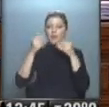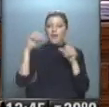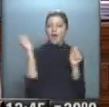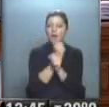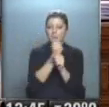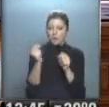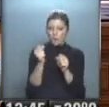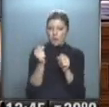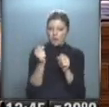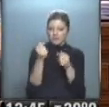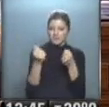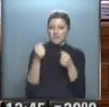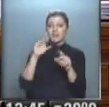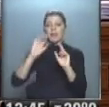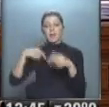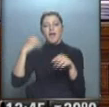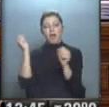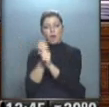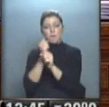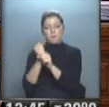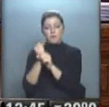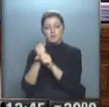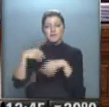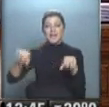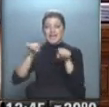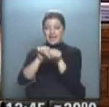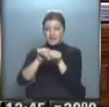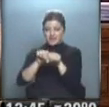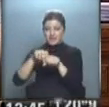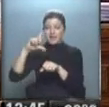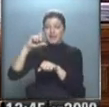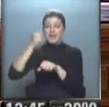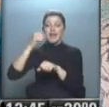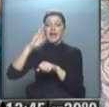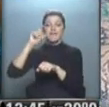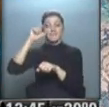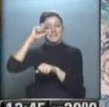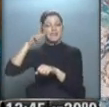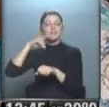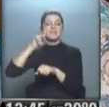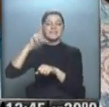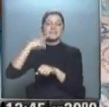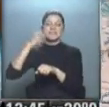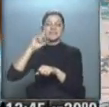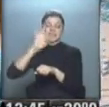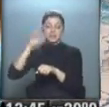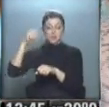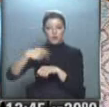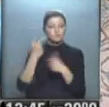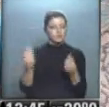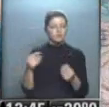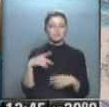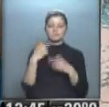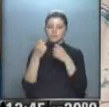concentración económica y a la aprobación del APE de Cablevisión, es decir, del acuerdo preventivo de acreedores, fue necesario pedir en el